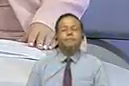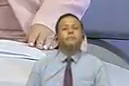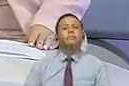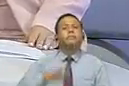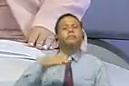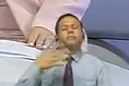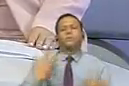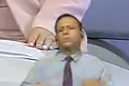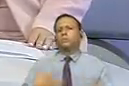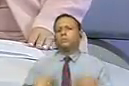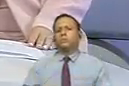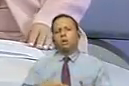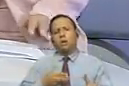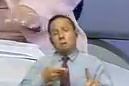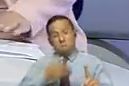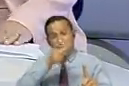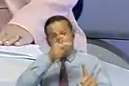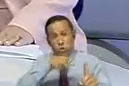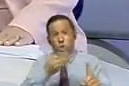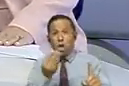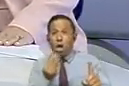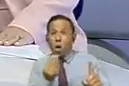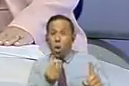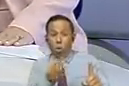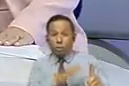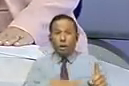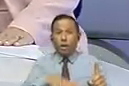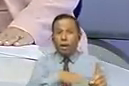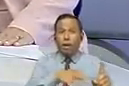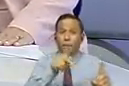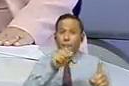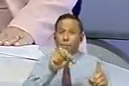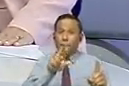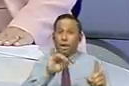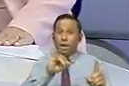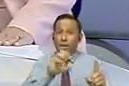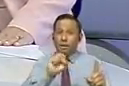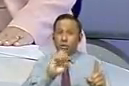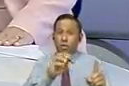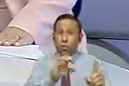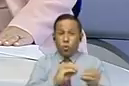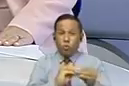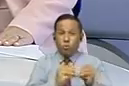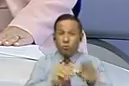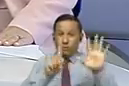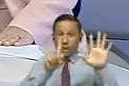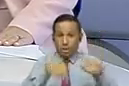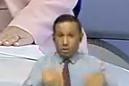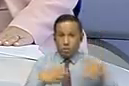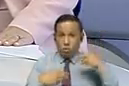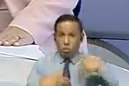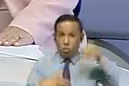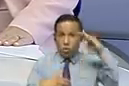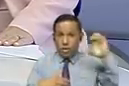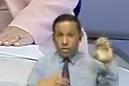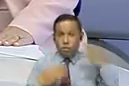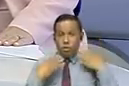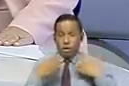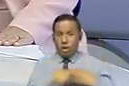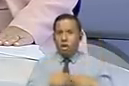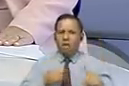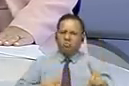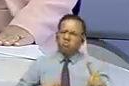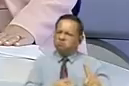Asesinan con varias puñaladas a un joven en el bloque 6 de Paraíso de la Flor, noroeste de Guayaquil. La víctima se dedicaba al